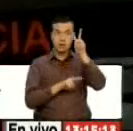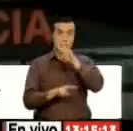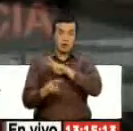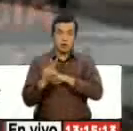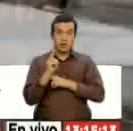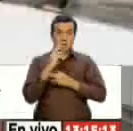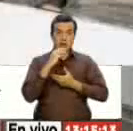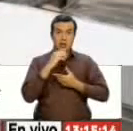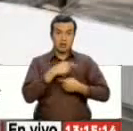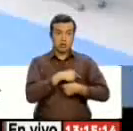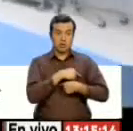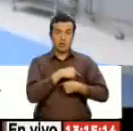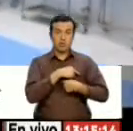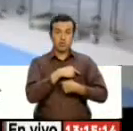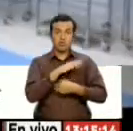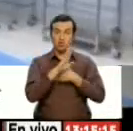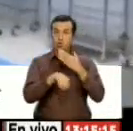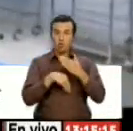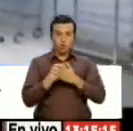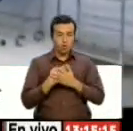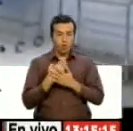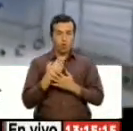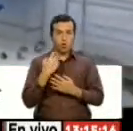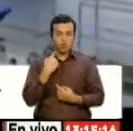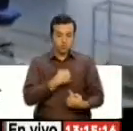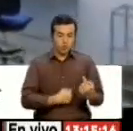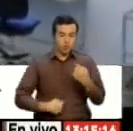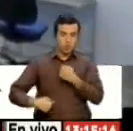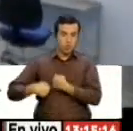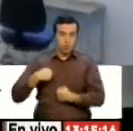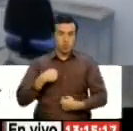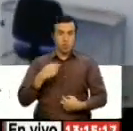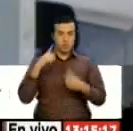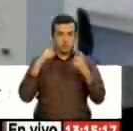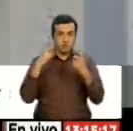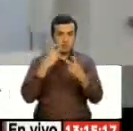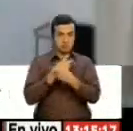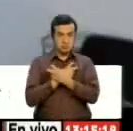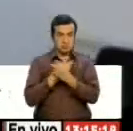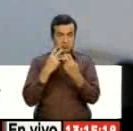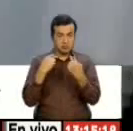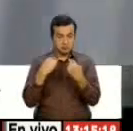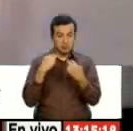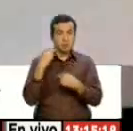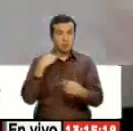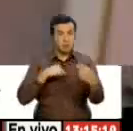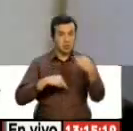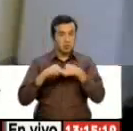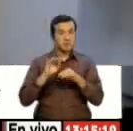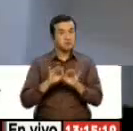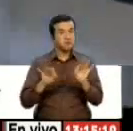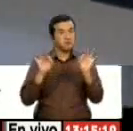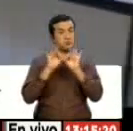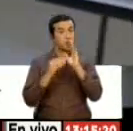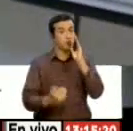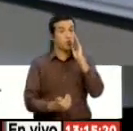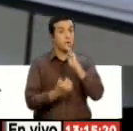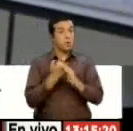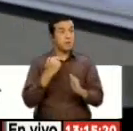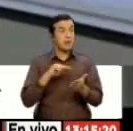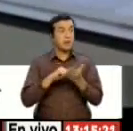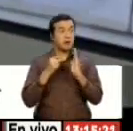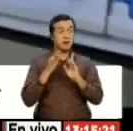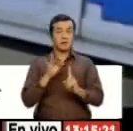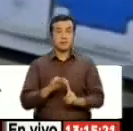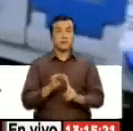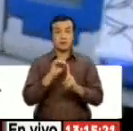al interior del sistema circulatorio de los pacientes. Nos parece que es tecnología de primera. Nos han dicho que